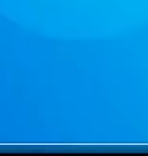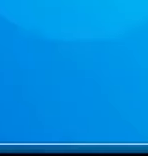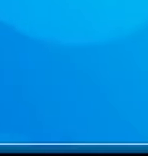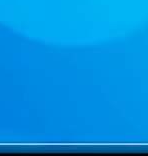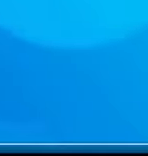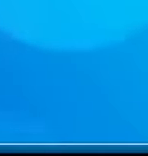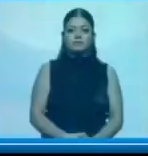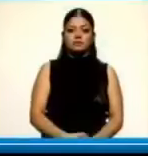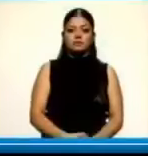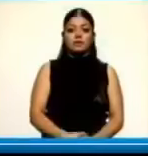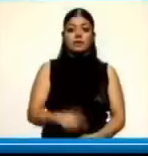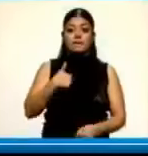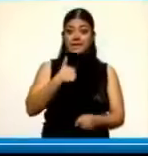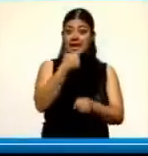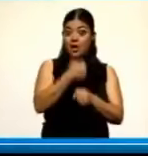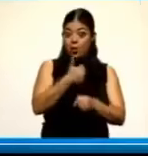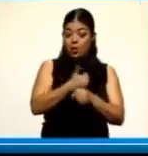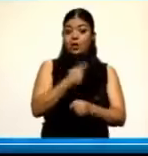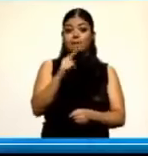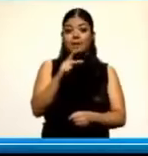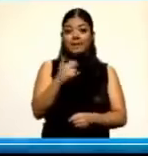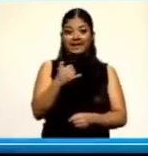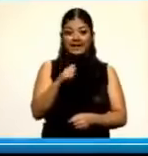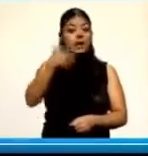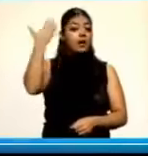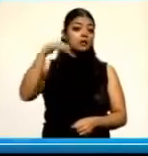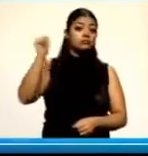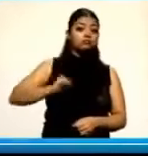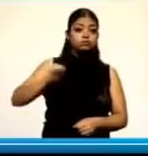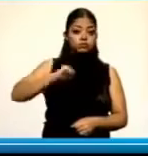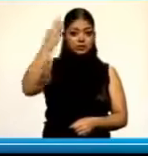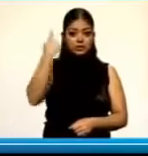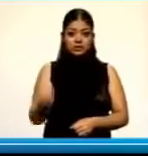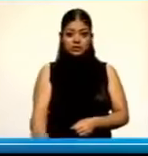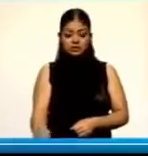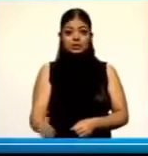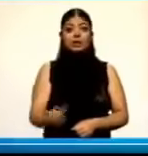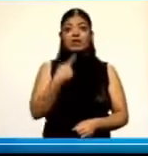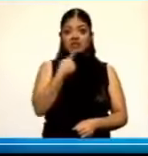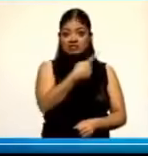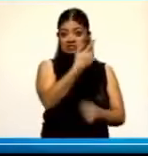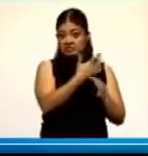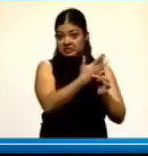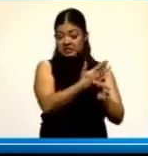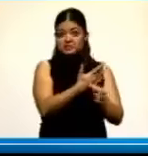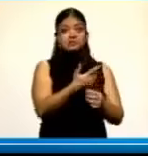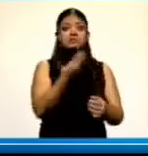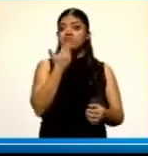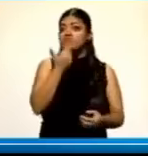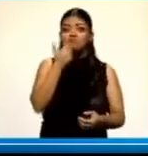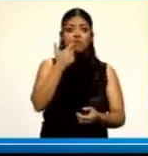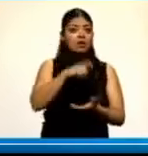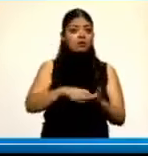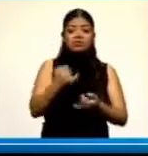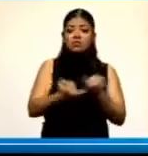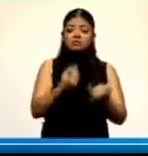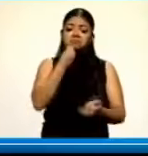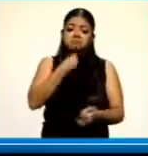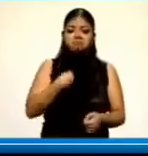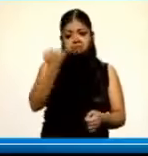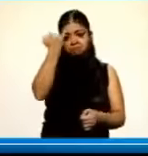Mi abuelo Papá Jay me contó cómo jugaban antes cuando él era chico. Dice que como no había dónde comprar los juguetes, se los tenían